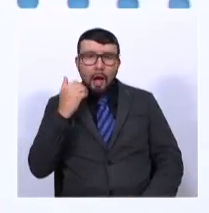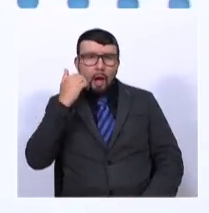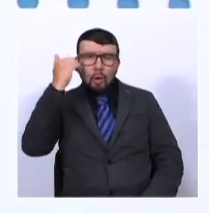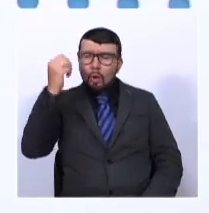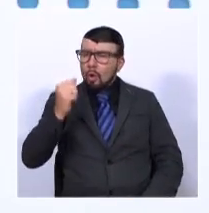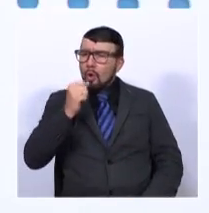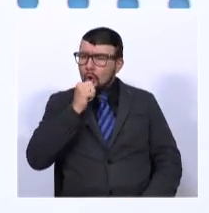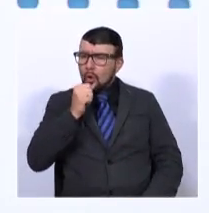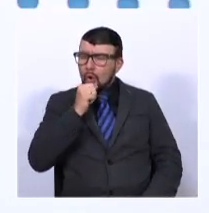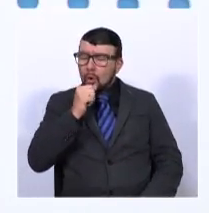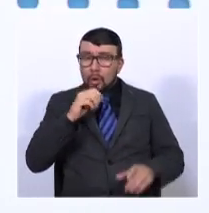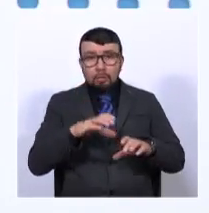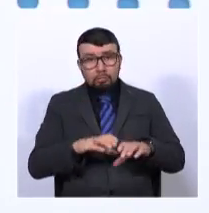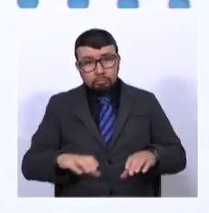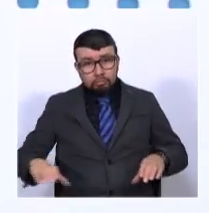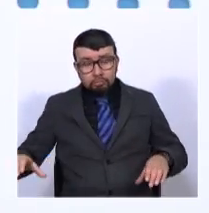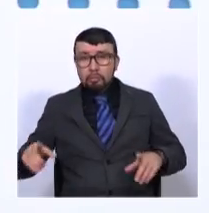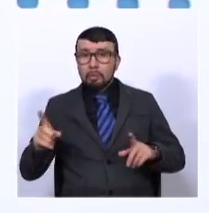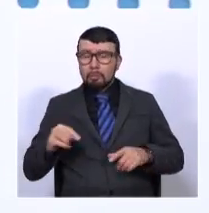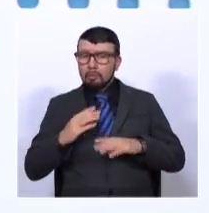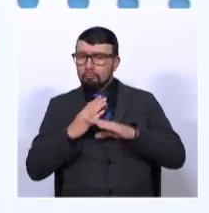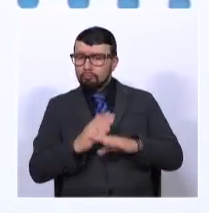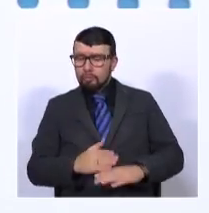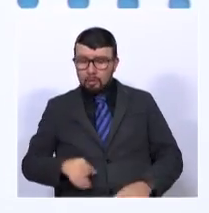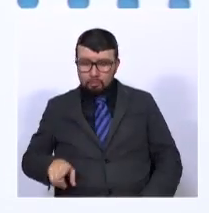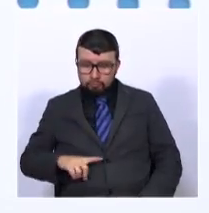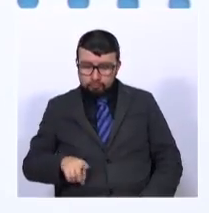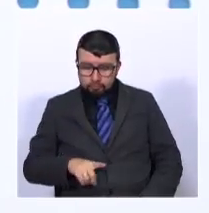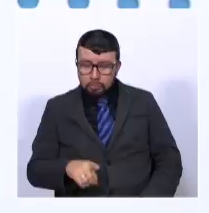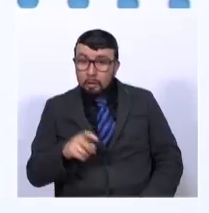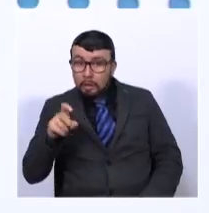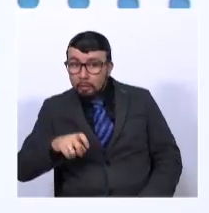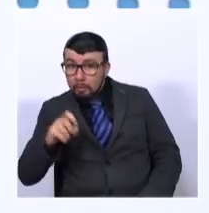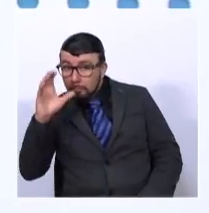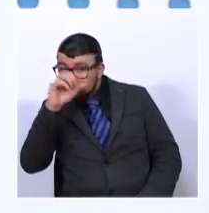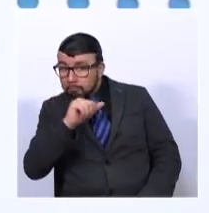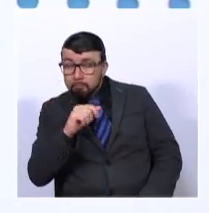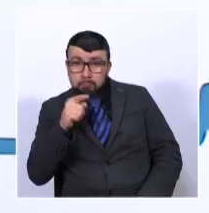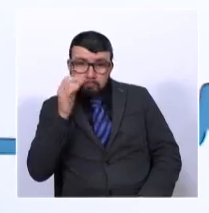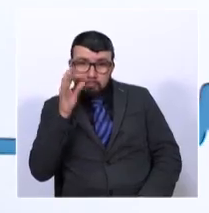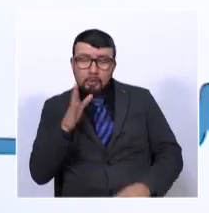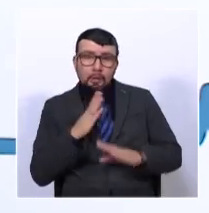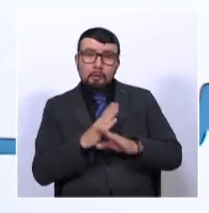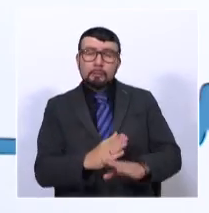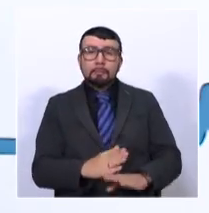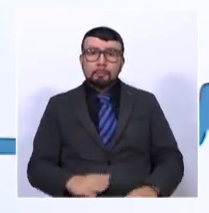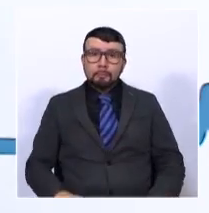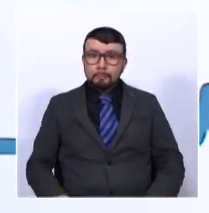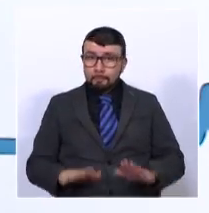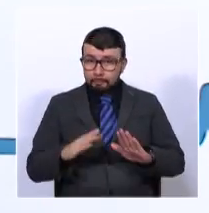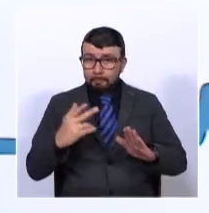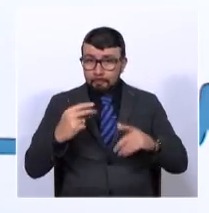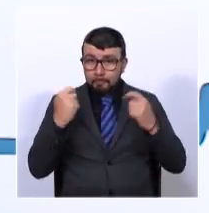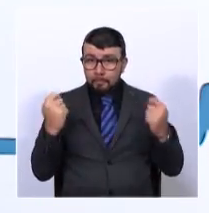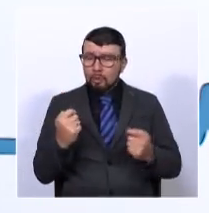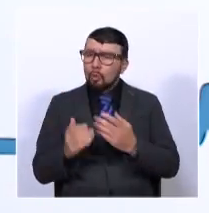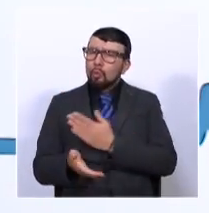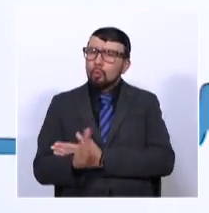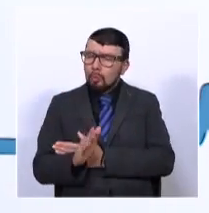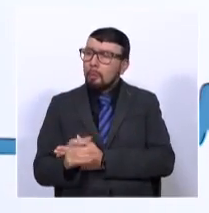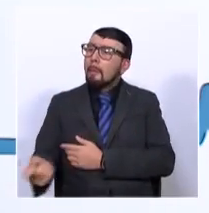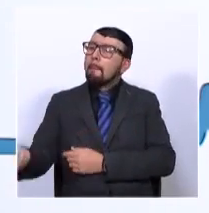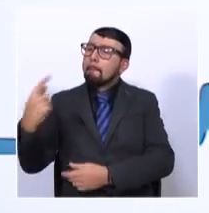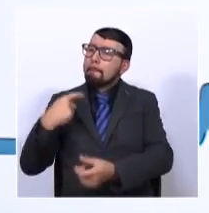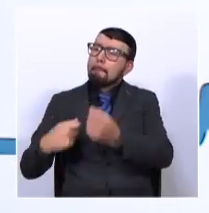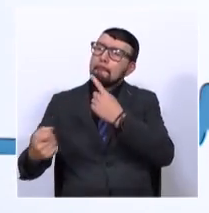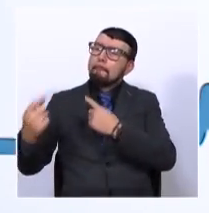crónica, descartar parásitos es otra entidad que tenemos que pensar. bueno, vamos a este corte comerciales y continuamos con las respuestas que ustedes nos dejan